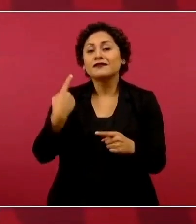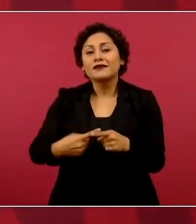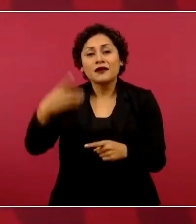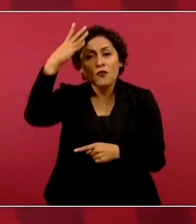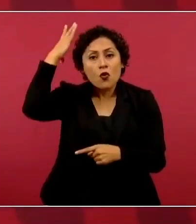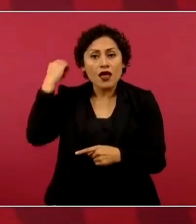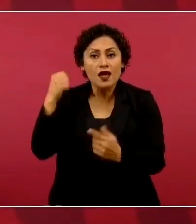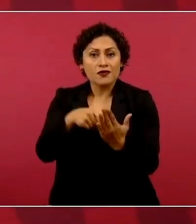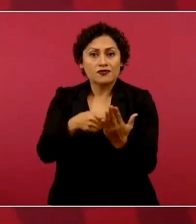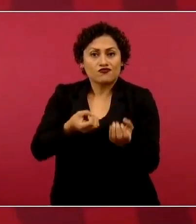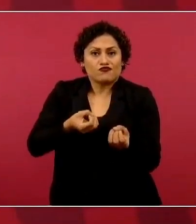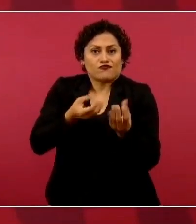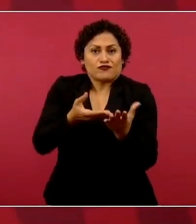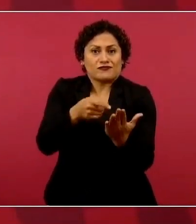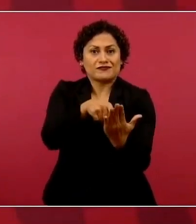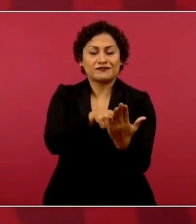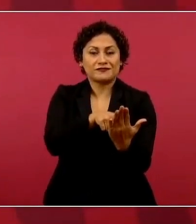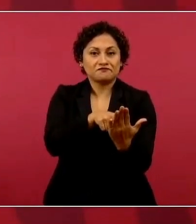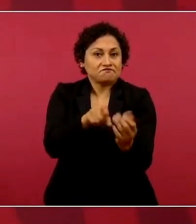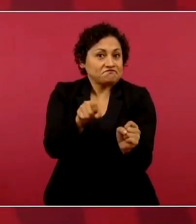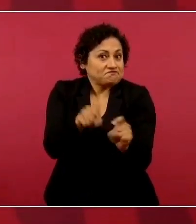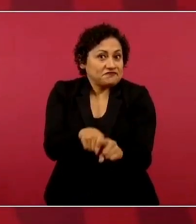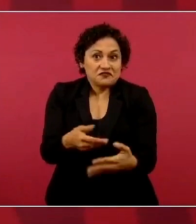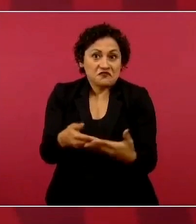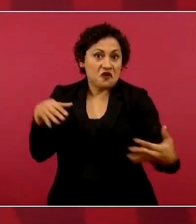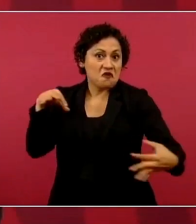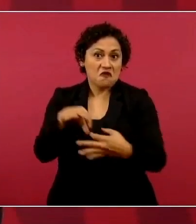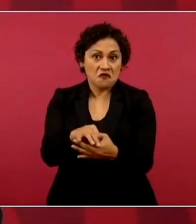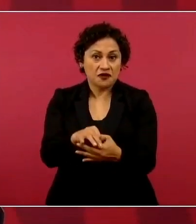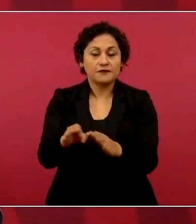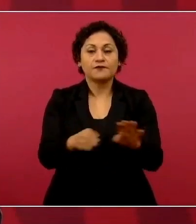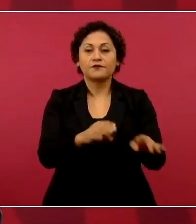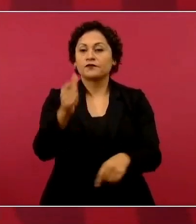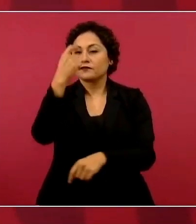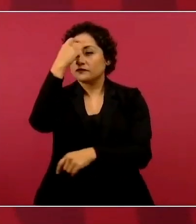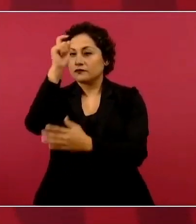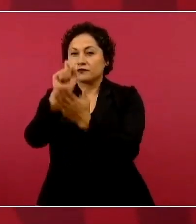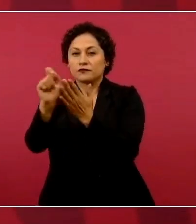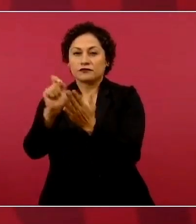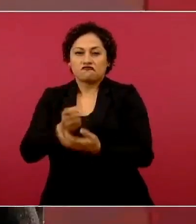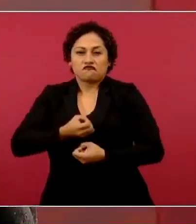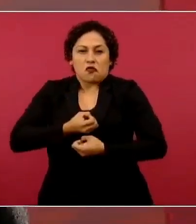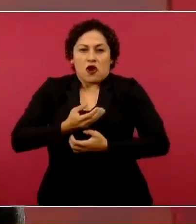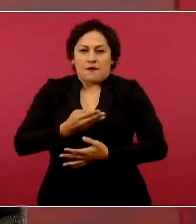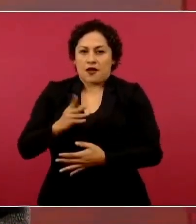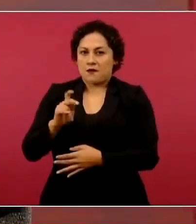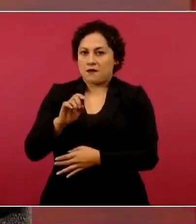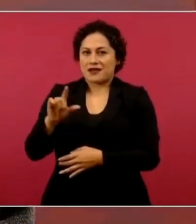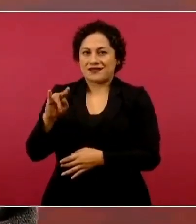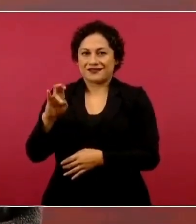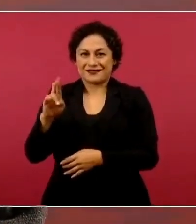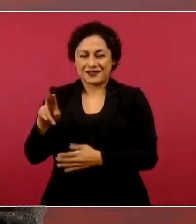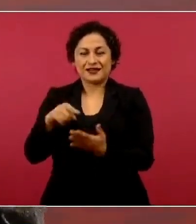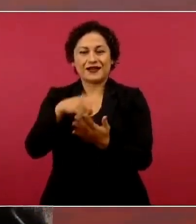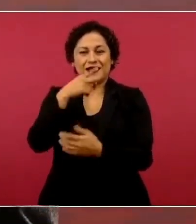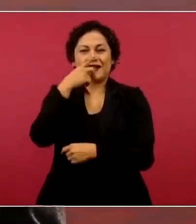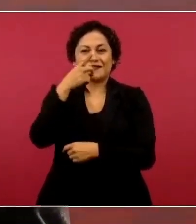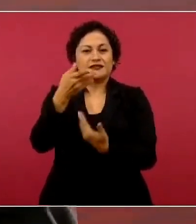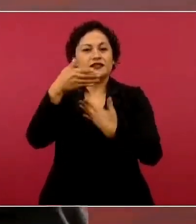Maestro Pellicer tiene un poema bellísimo sobre Morelos que dice palabras más, palabras menos.